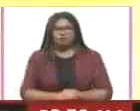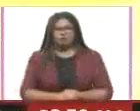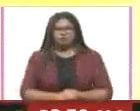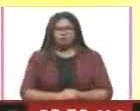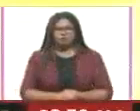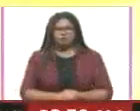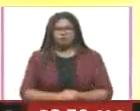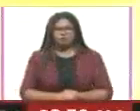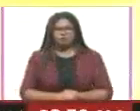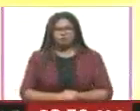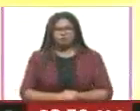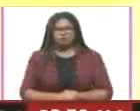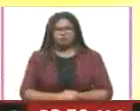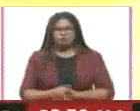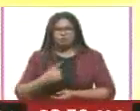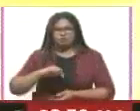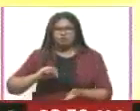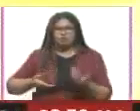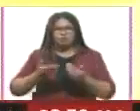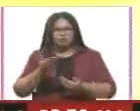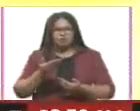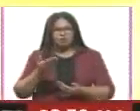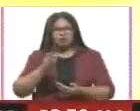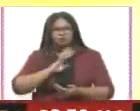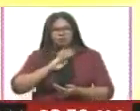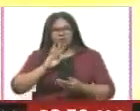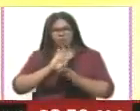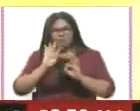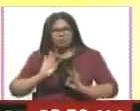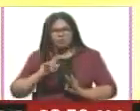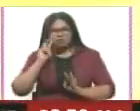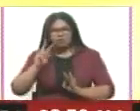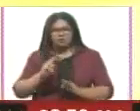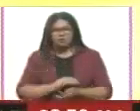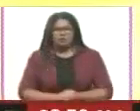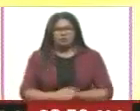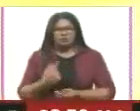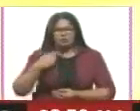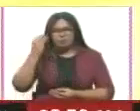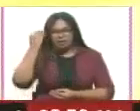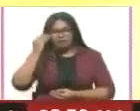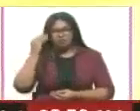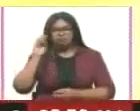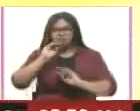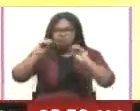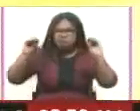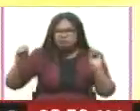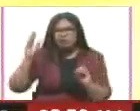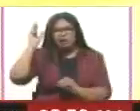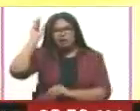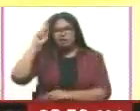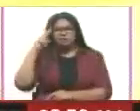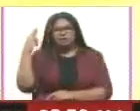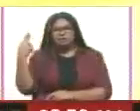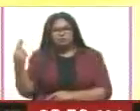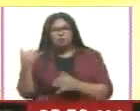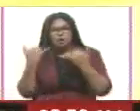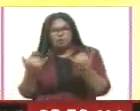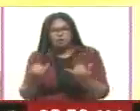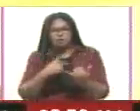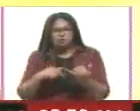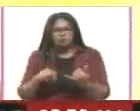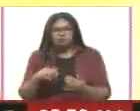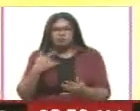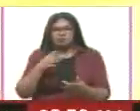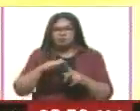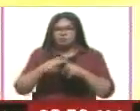es tan importante esta recuperación, y yo creo que hay que llamar a la reflexión que en este momento de esta crisis económica estamos